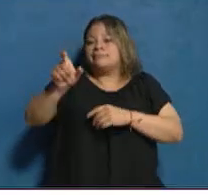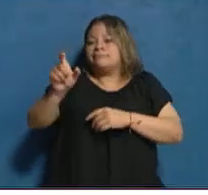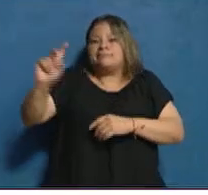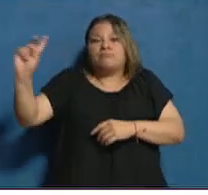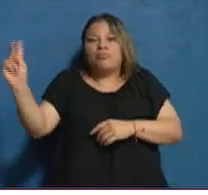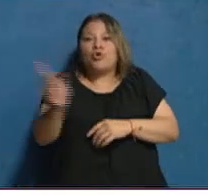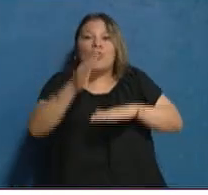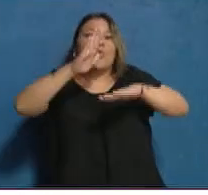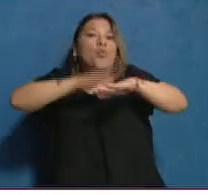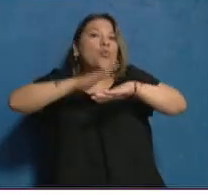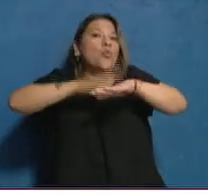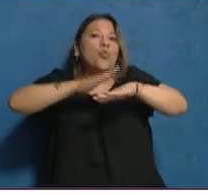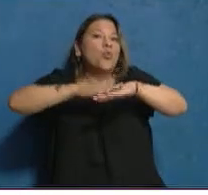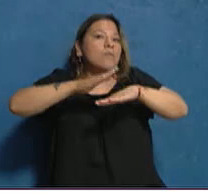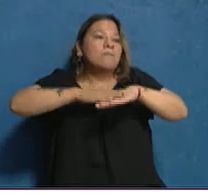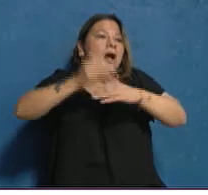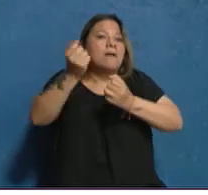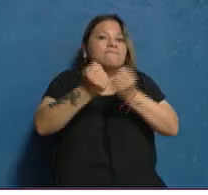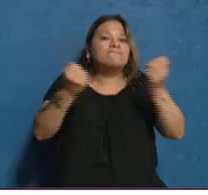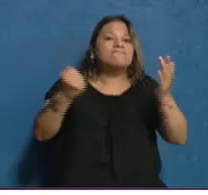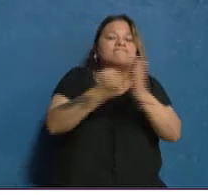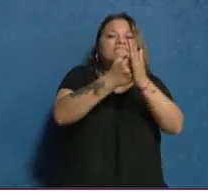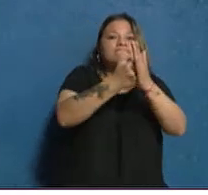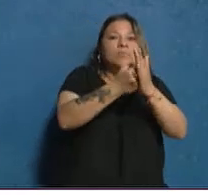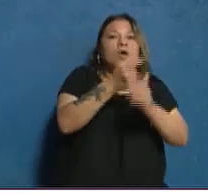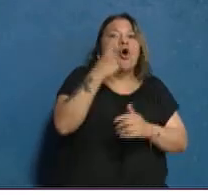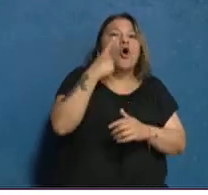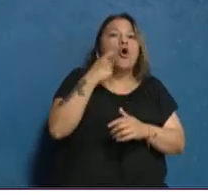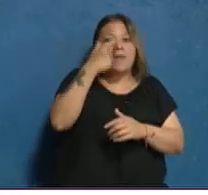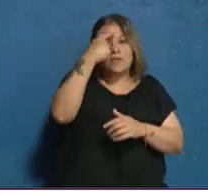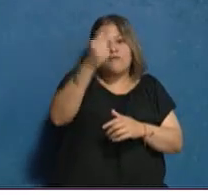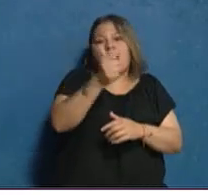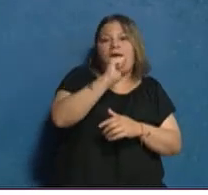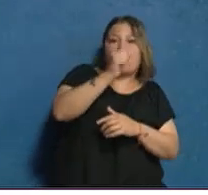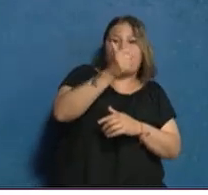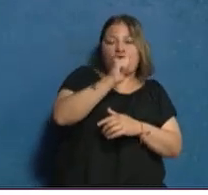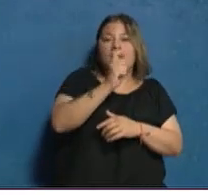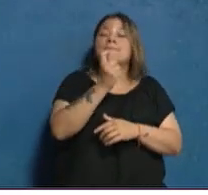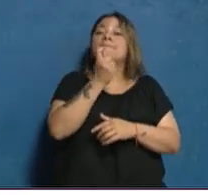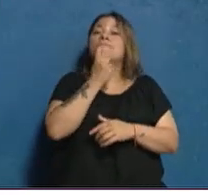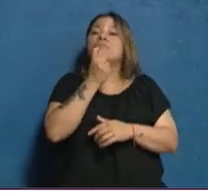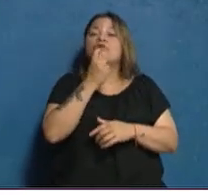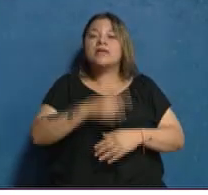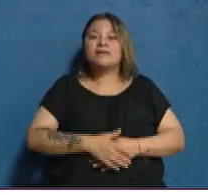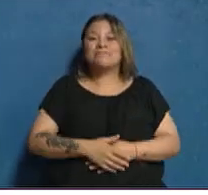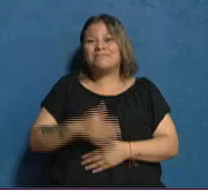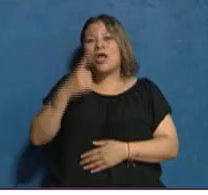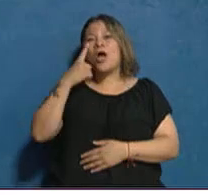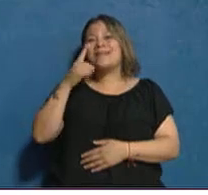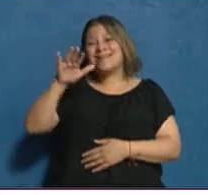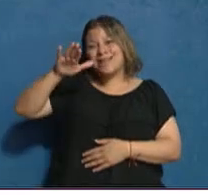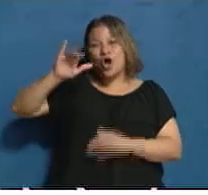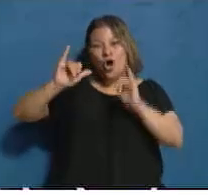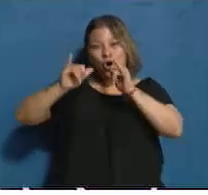a raíz de un caso, de un siniestro vial en donde se involucró el alcohol. El caso Alan Vilouta